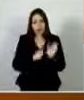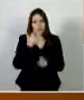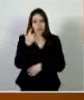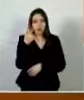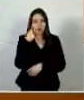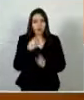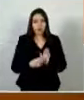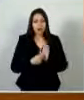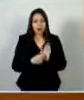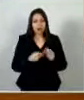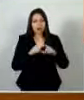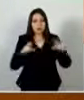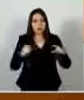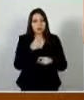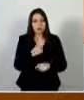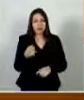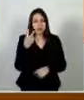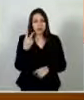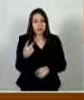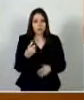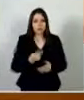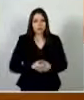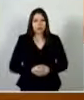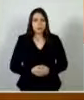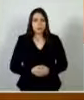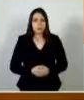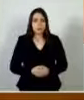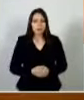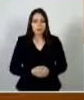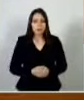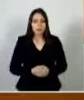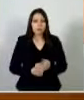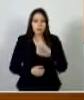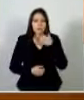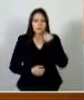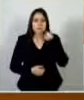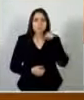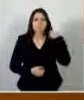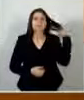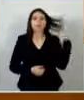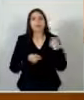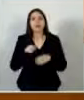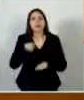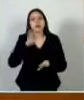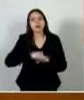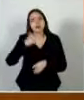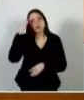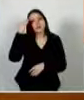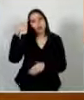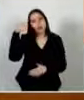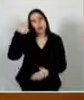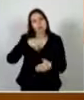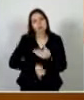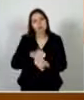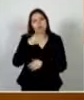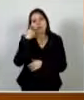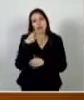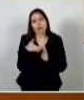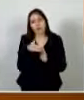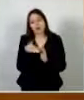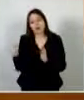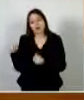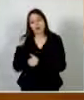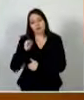decreto 112, con lo que en términos prácticos amplía la duración del periodo del Ejecutivo